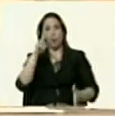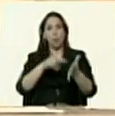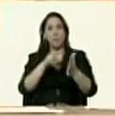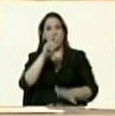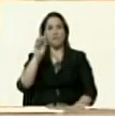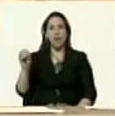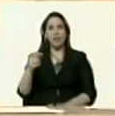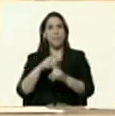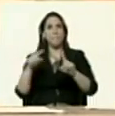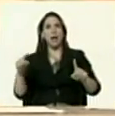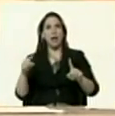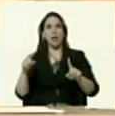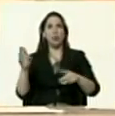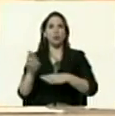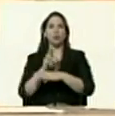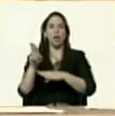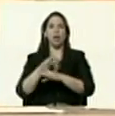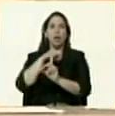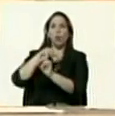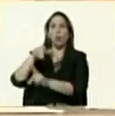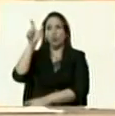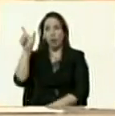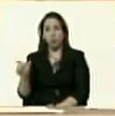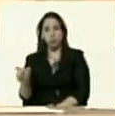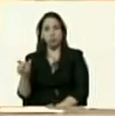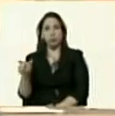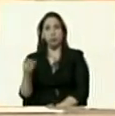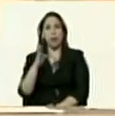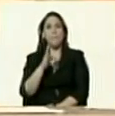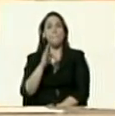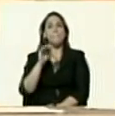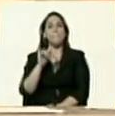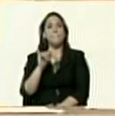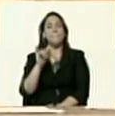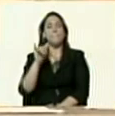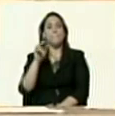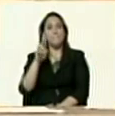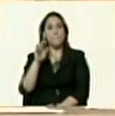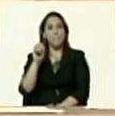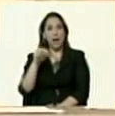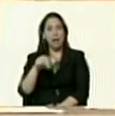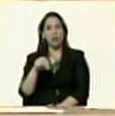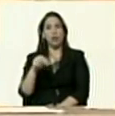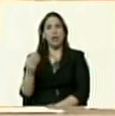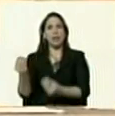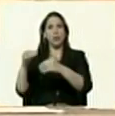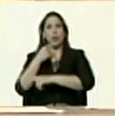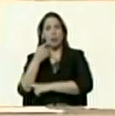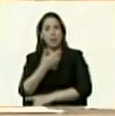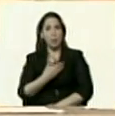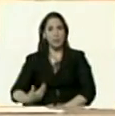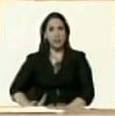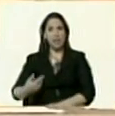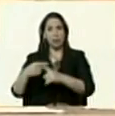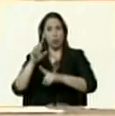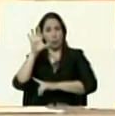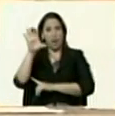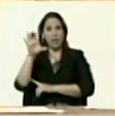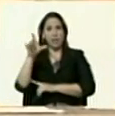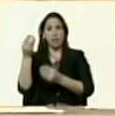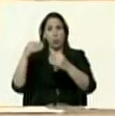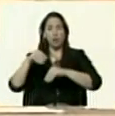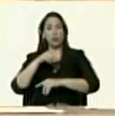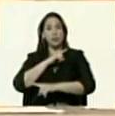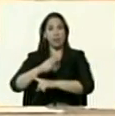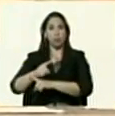utilizarlas contra Joe Biden. Y le dijo al presidente de Ucrania, de acuerdo a esta denuncia, que si no lo hacía,